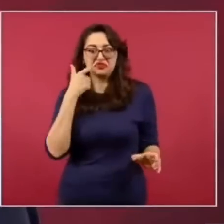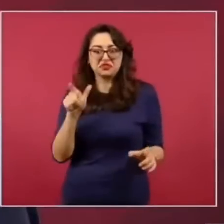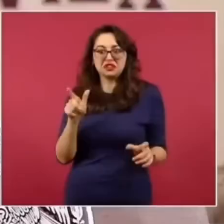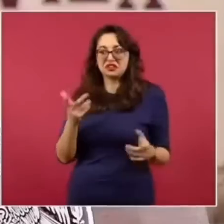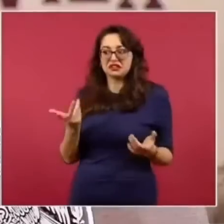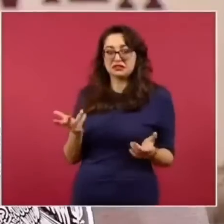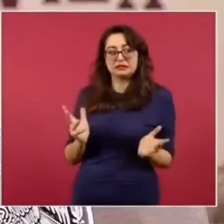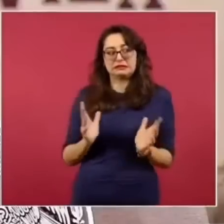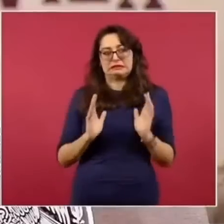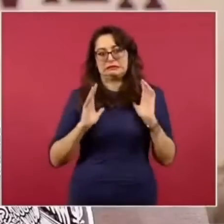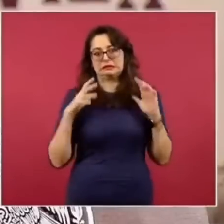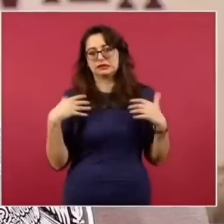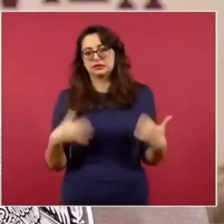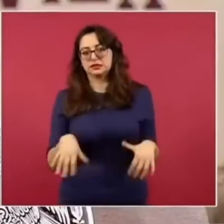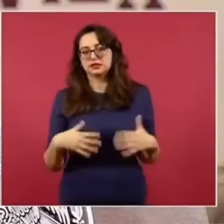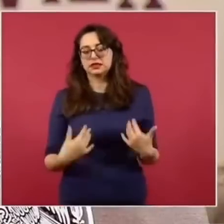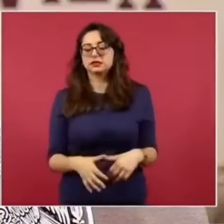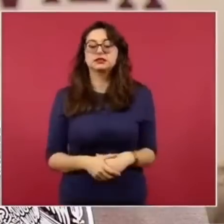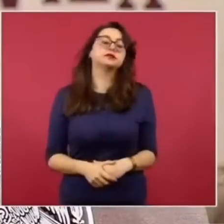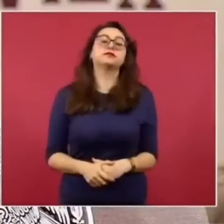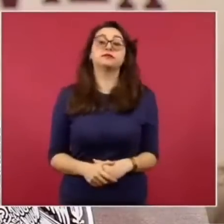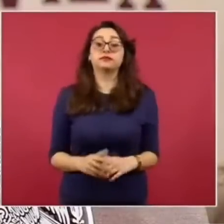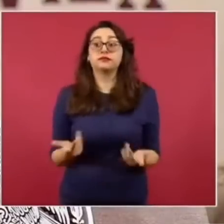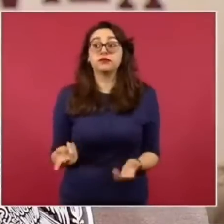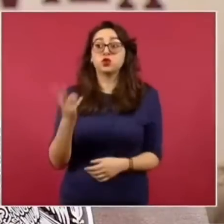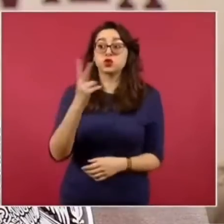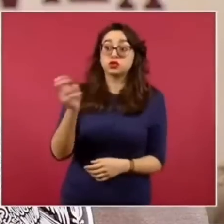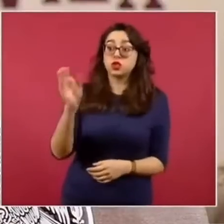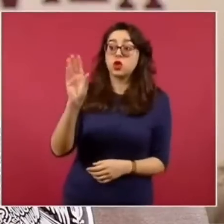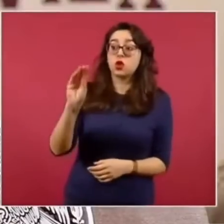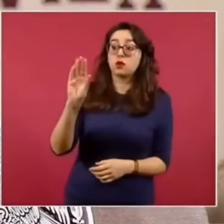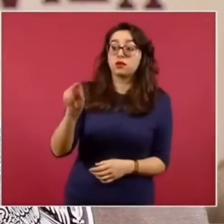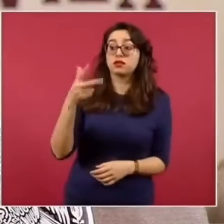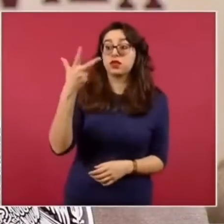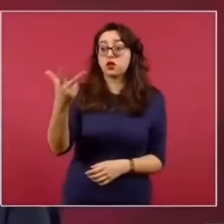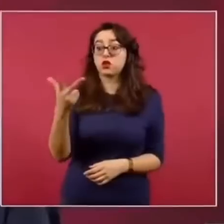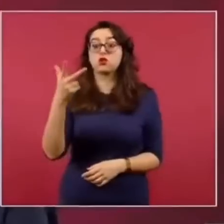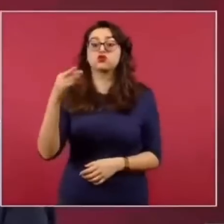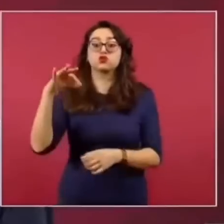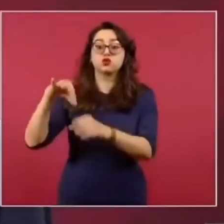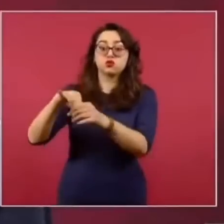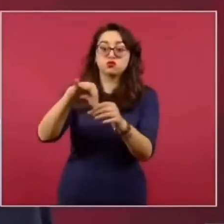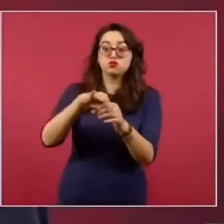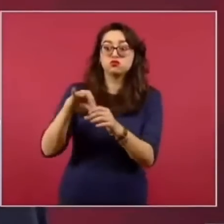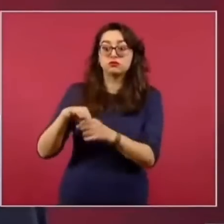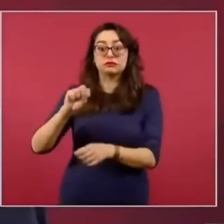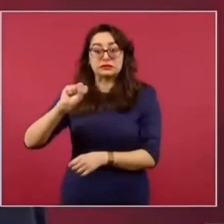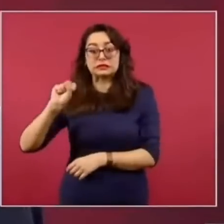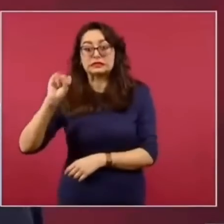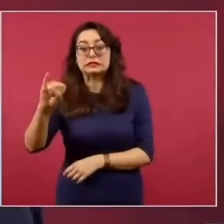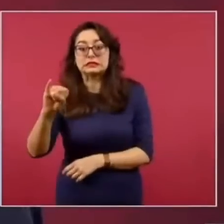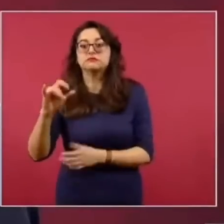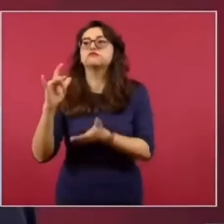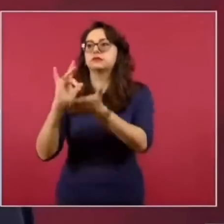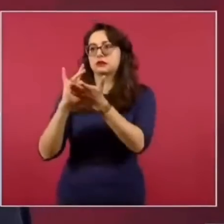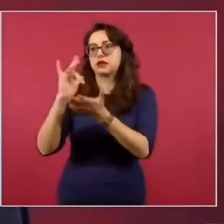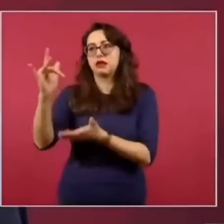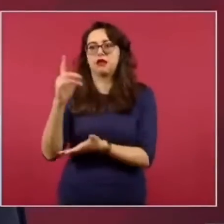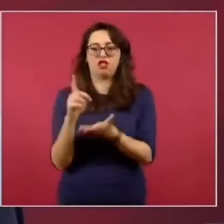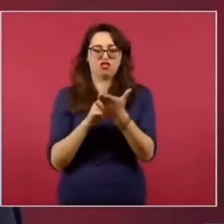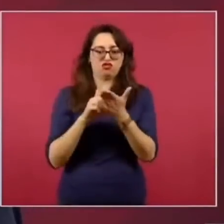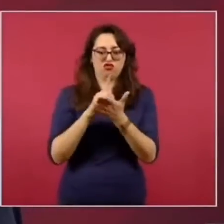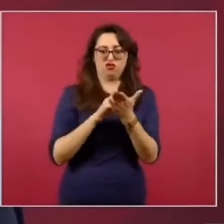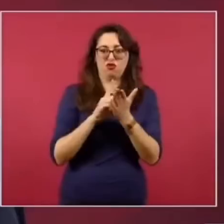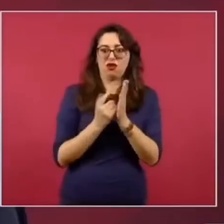drogas. Entonces, por eso este voto, agradecemos a los 298 diputadas y diputados que votaron a favor. Esta reforma